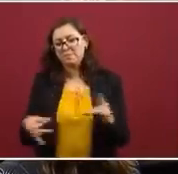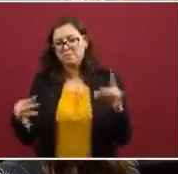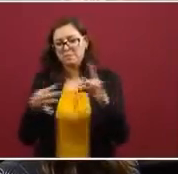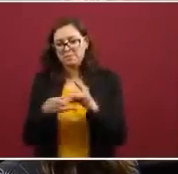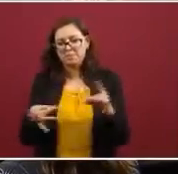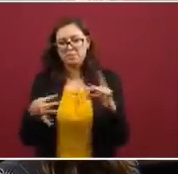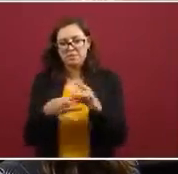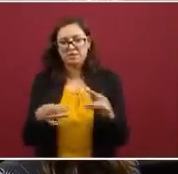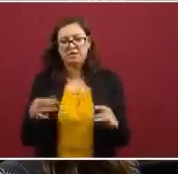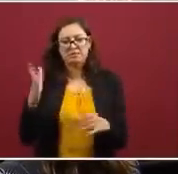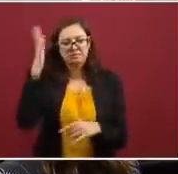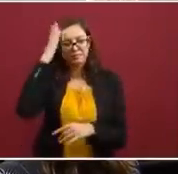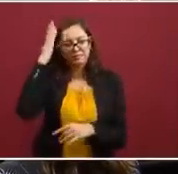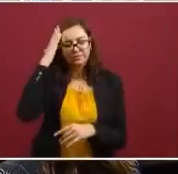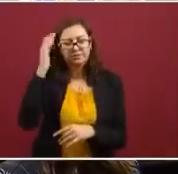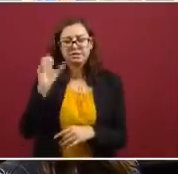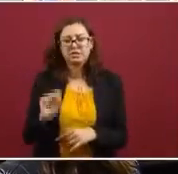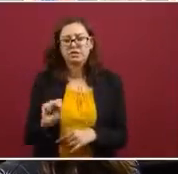secretario de Hacienda.